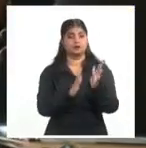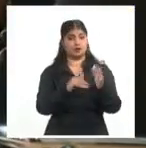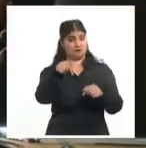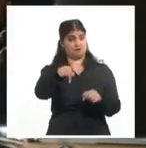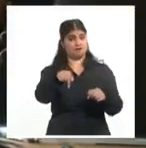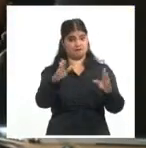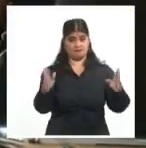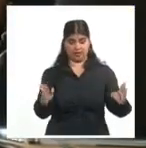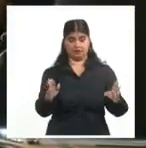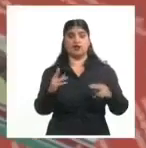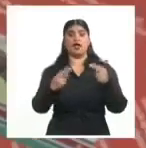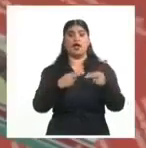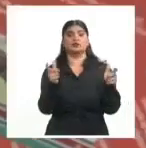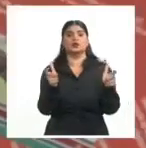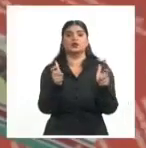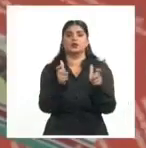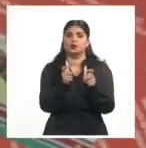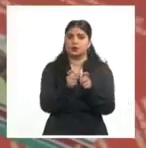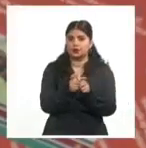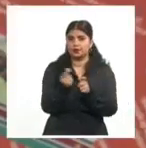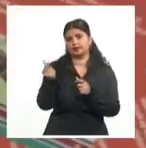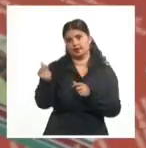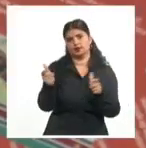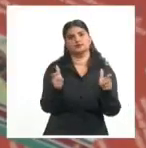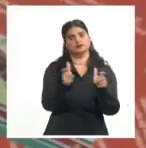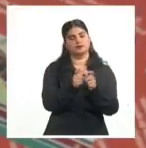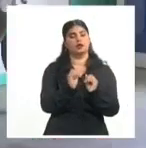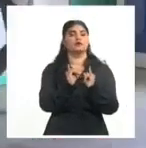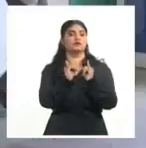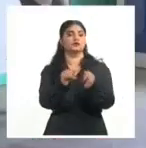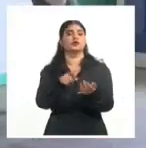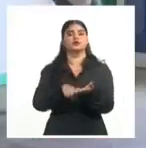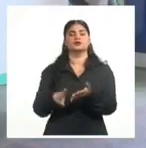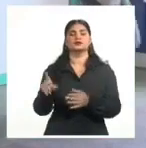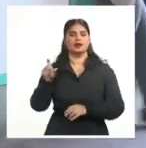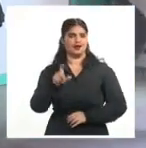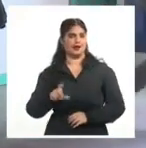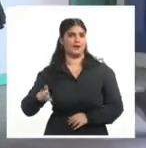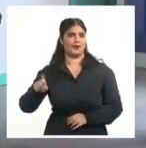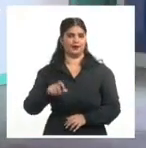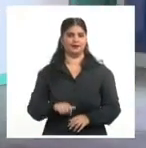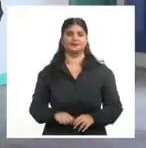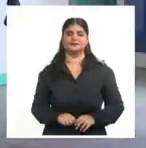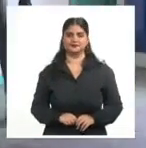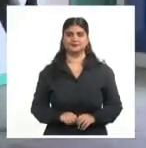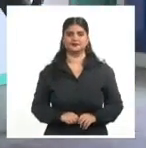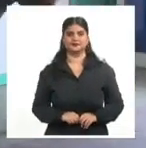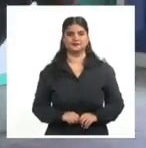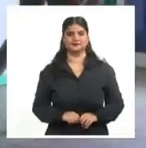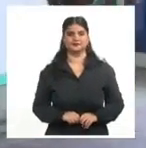la rebaja a precios más económicos. En Camagüey, Lázaro Ernesto Torres, Sistema Informativo de la Televisión Cubana.